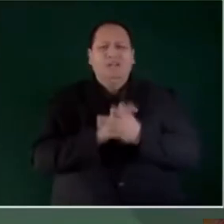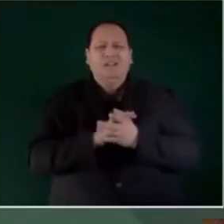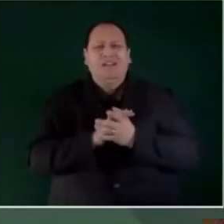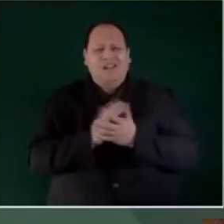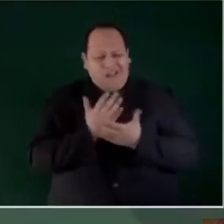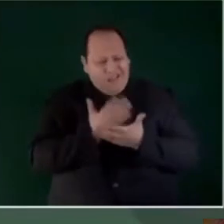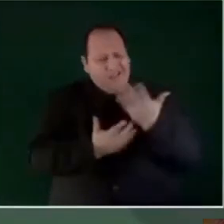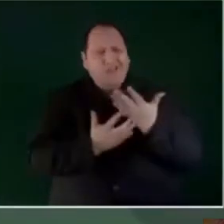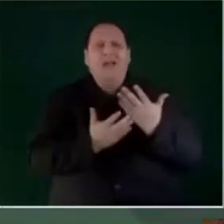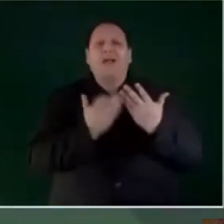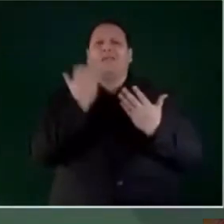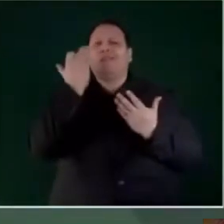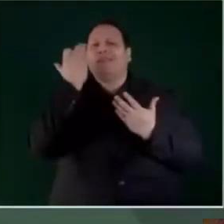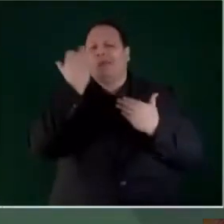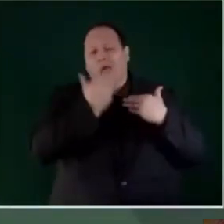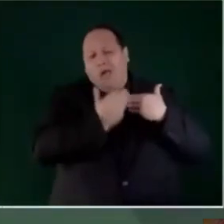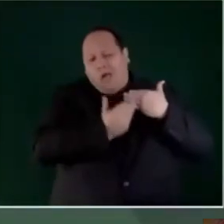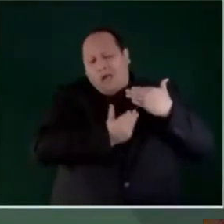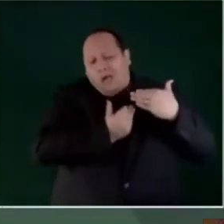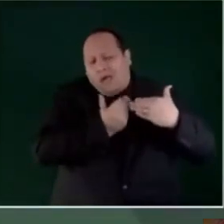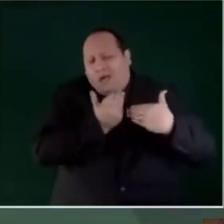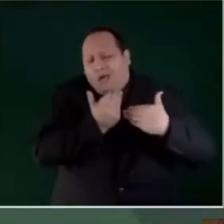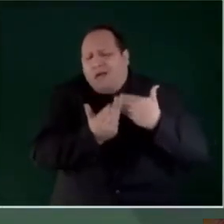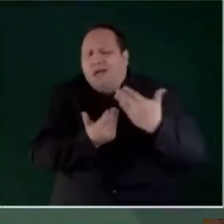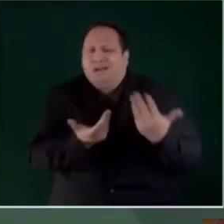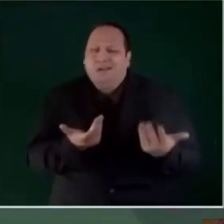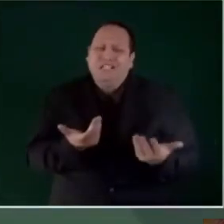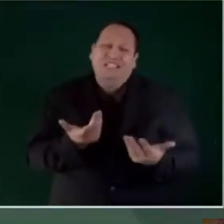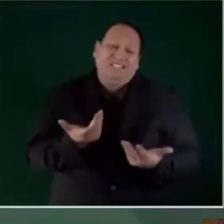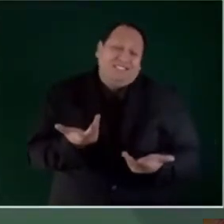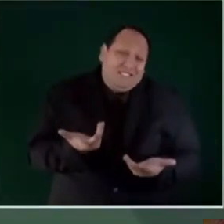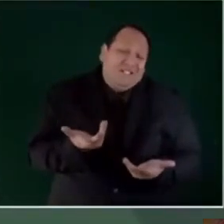Y esto lleva tiempo. Yo siempre